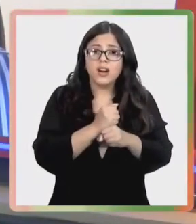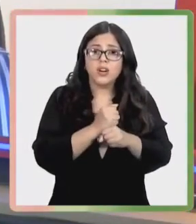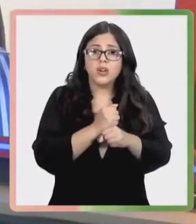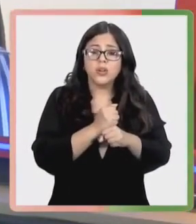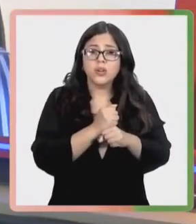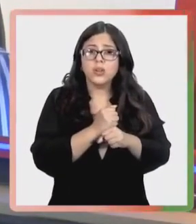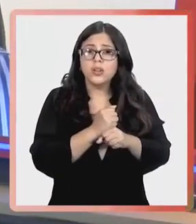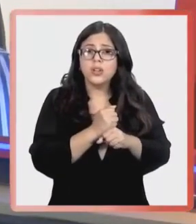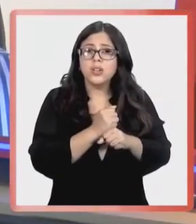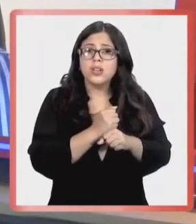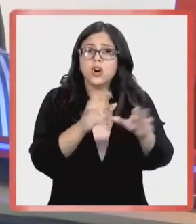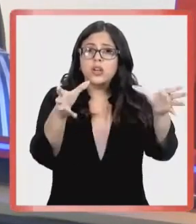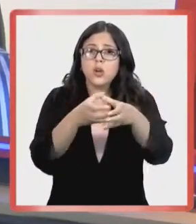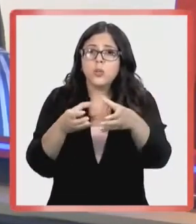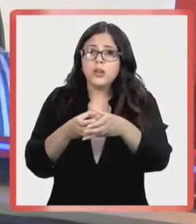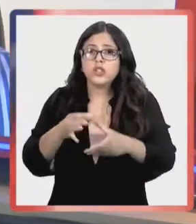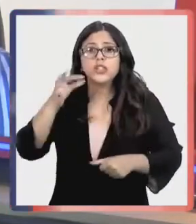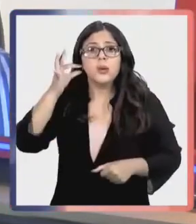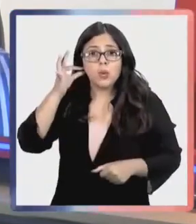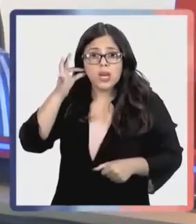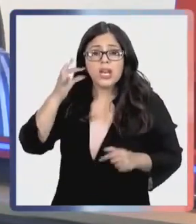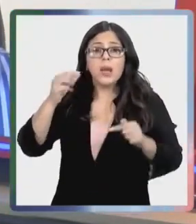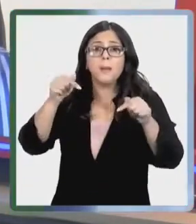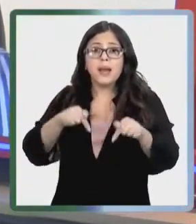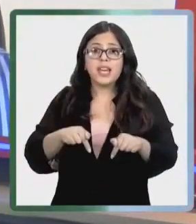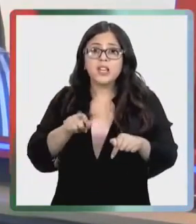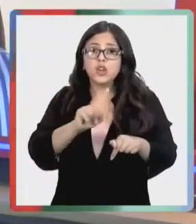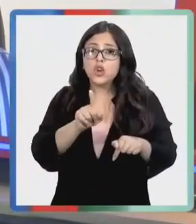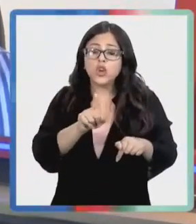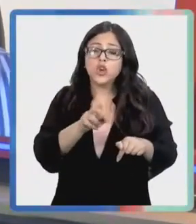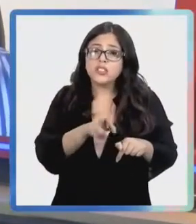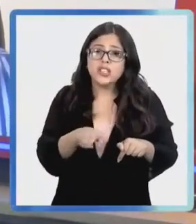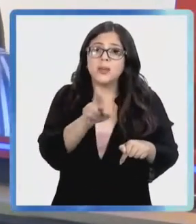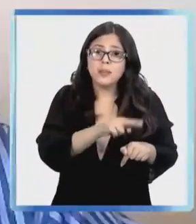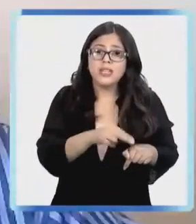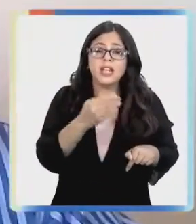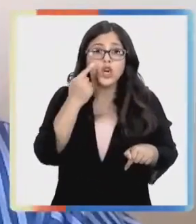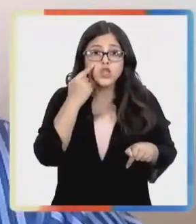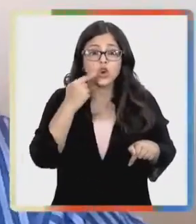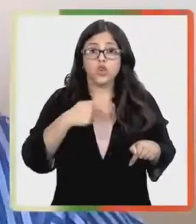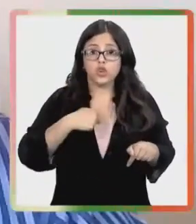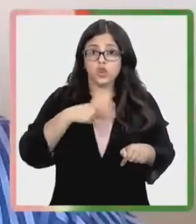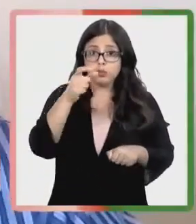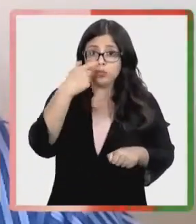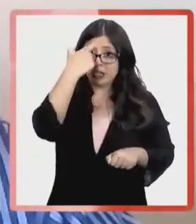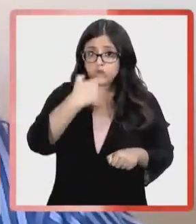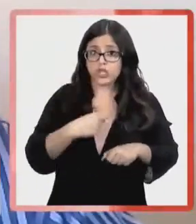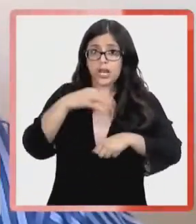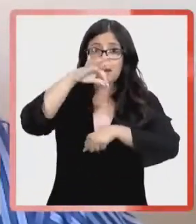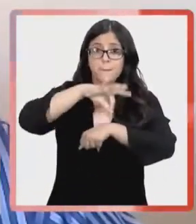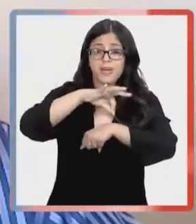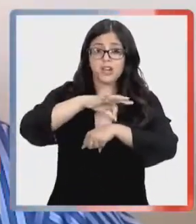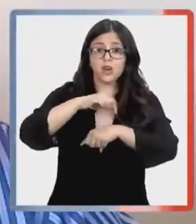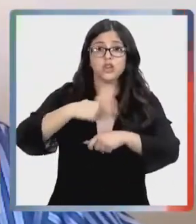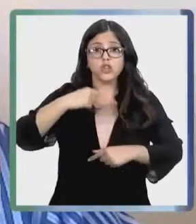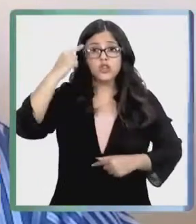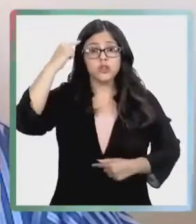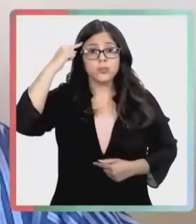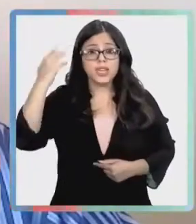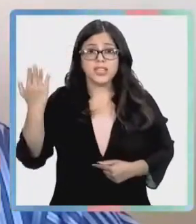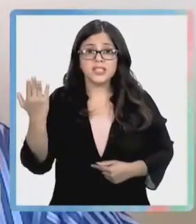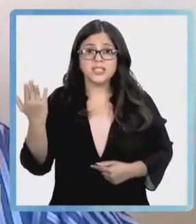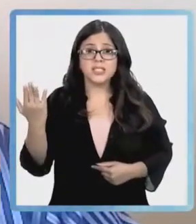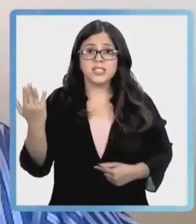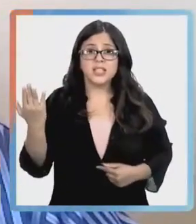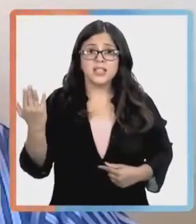propias organizaciones femeninas para que esto suceda. Y que quiero agregar algo más. Mire, yo soy médico, pero yo creo